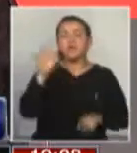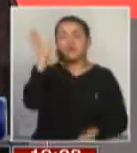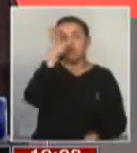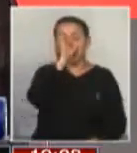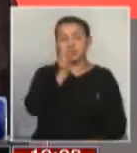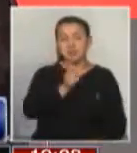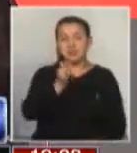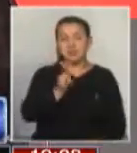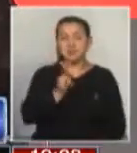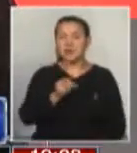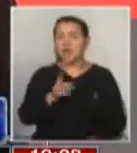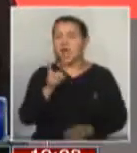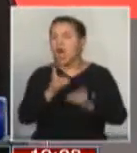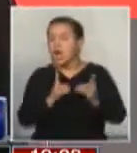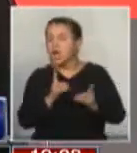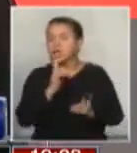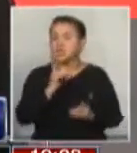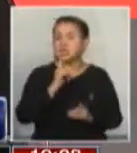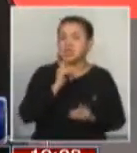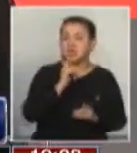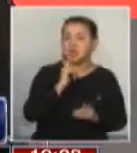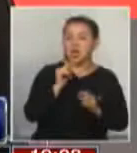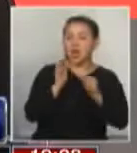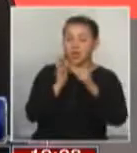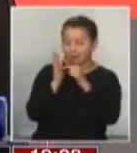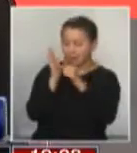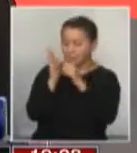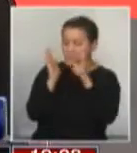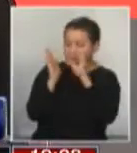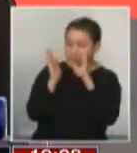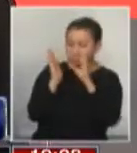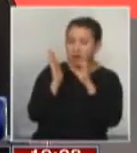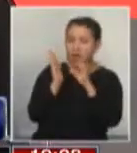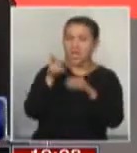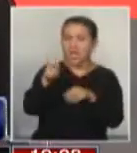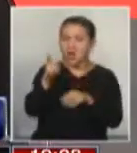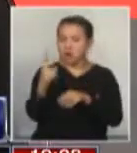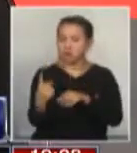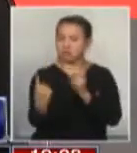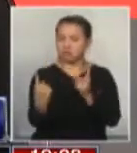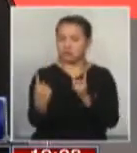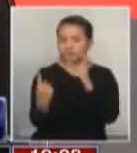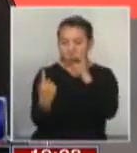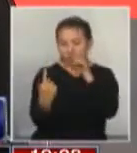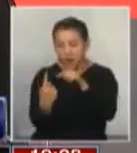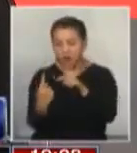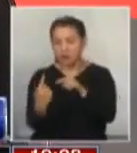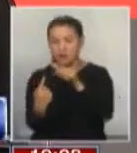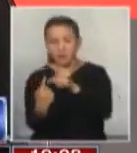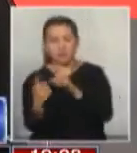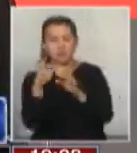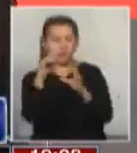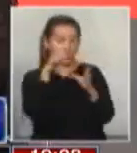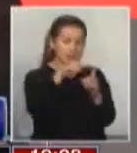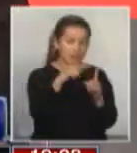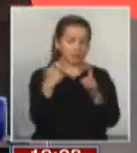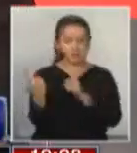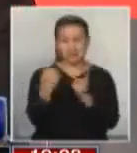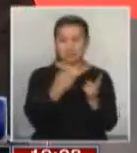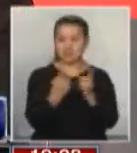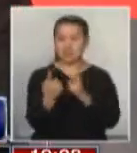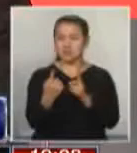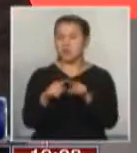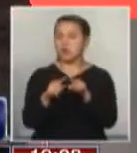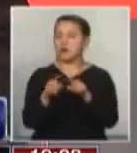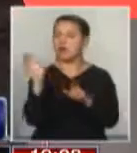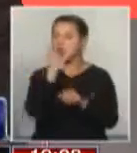hay alguien en las novelas de modiano que busca a alguien y ese alguien que busca a alguien en el fondo se está buscando a